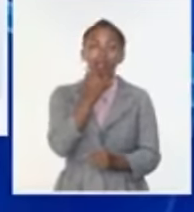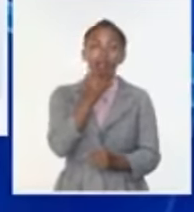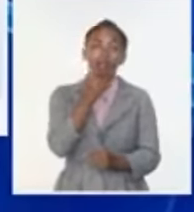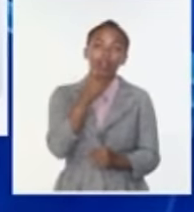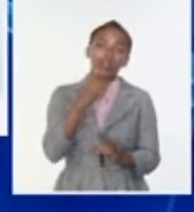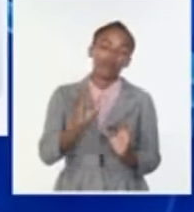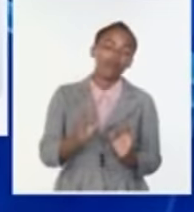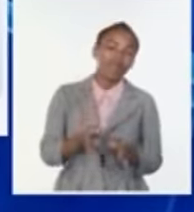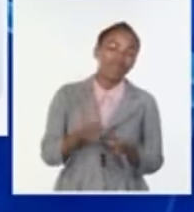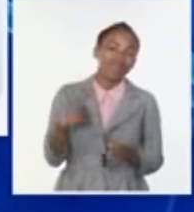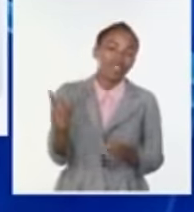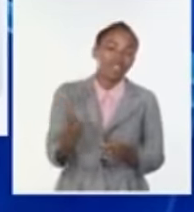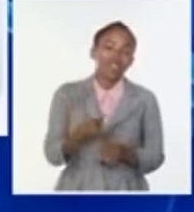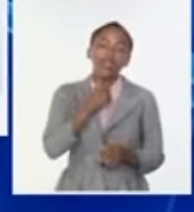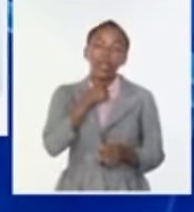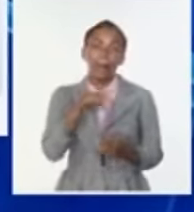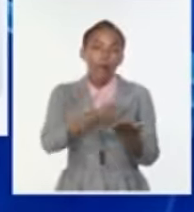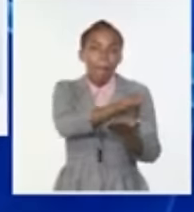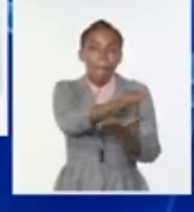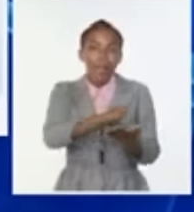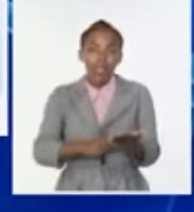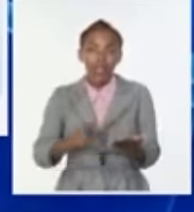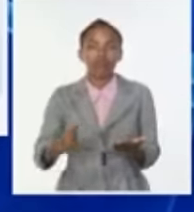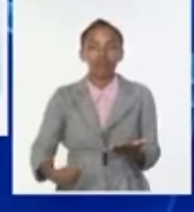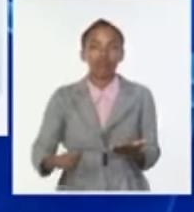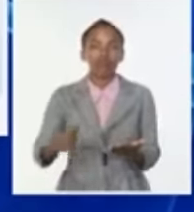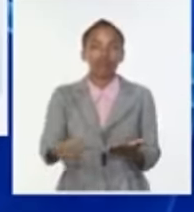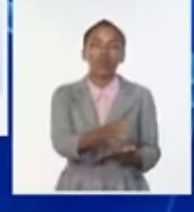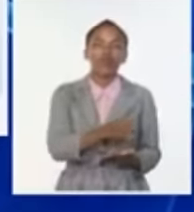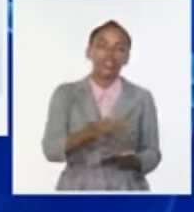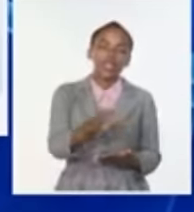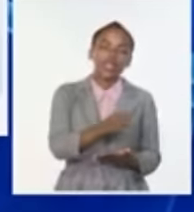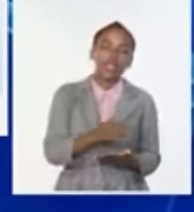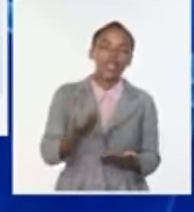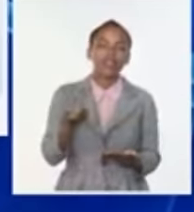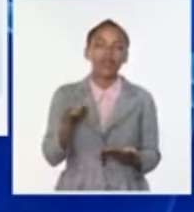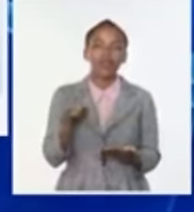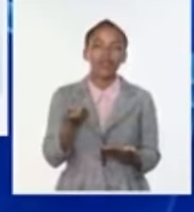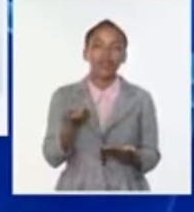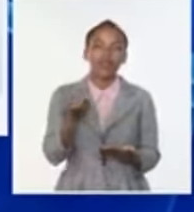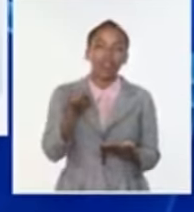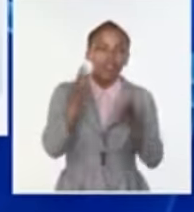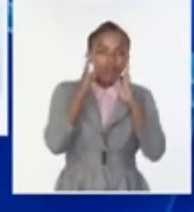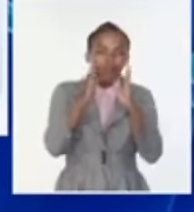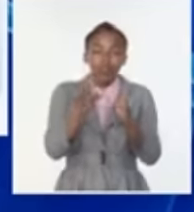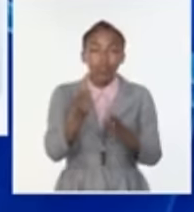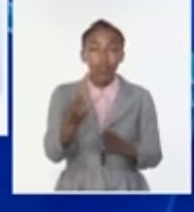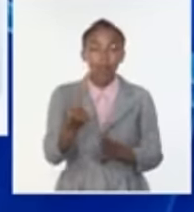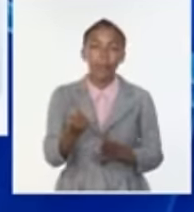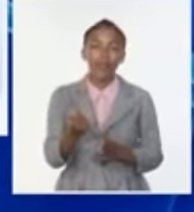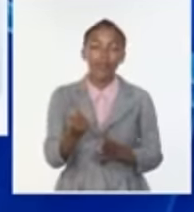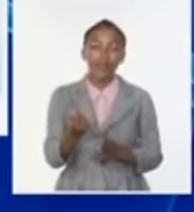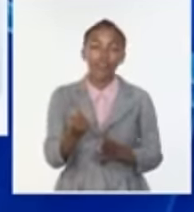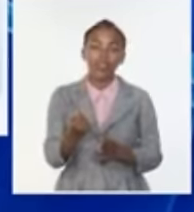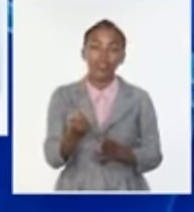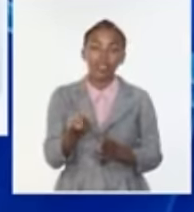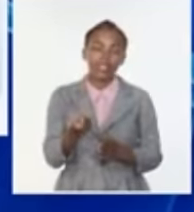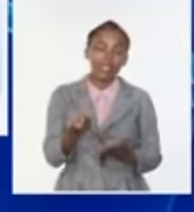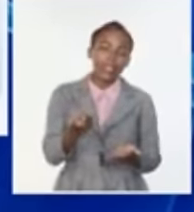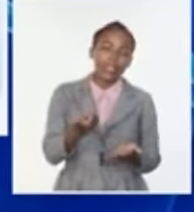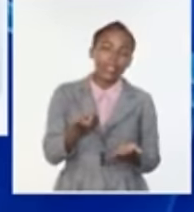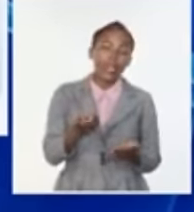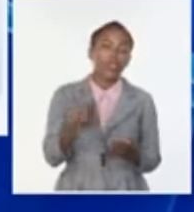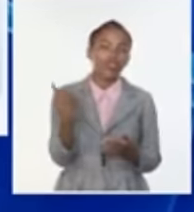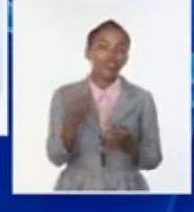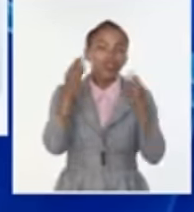que, a pesar de todas las medidas esas que todos los días los municipios están en la concertación de precios, después de un largo análisis se